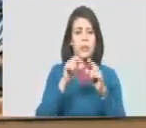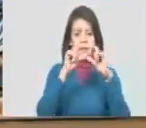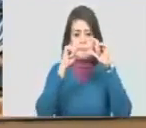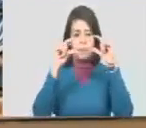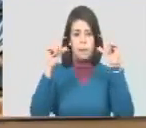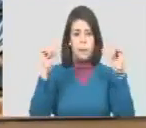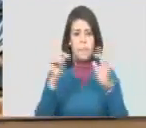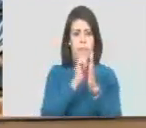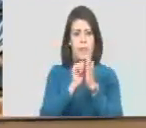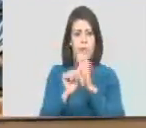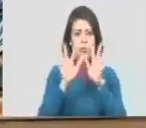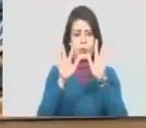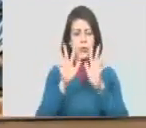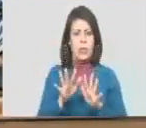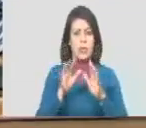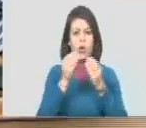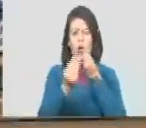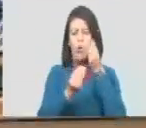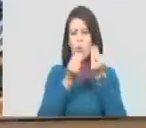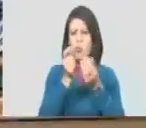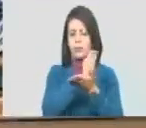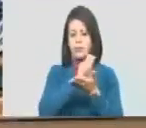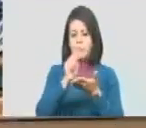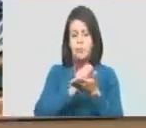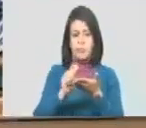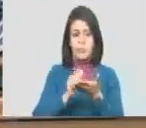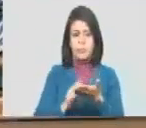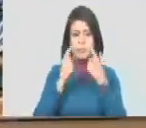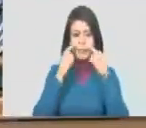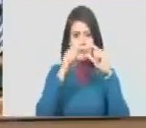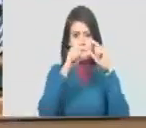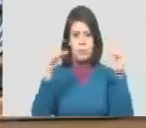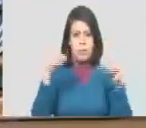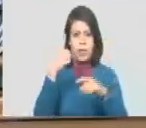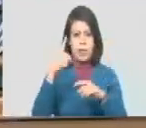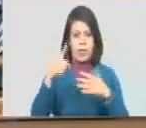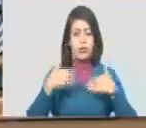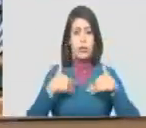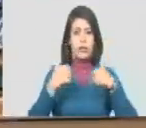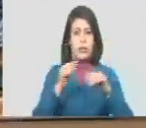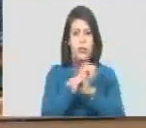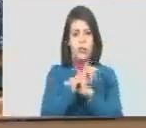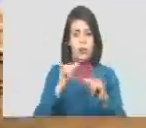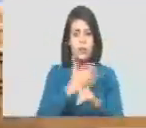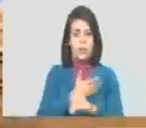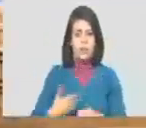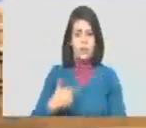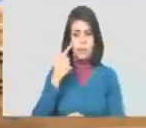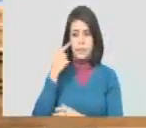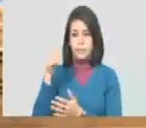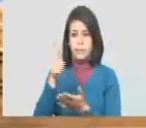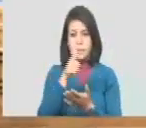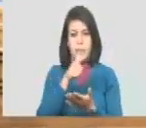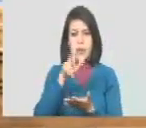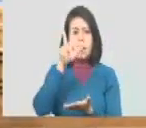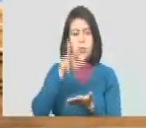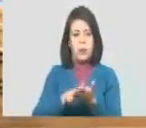epígrafe del artículo 10, quedando redactado de la manera siguiente: epígrafe, derecho a la salud. Es todo, ciudadano presidente. En consideración el